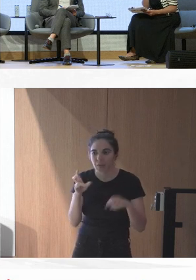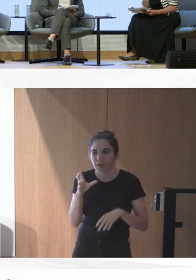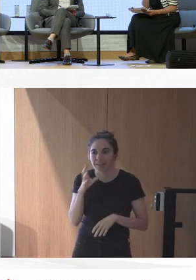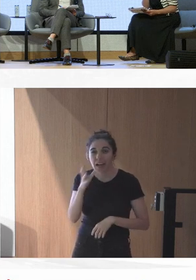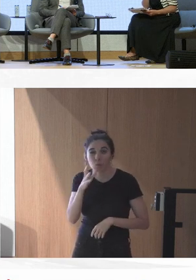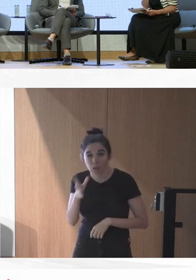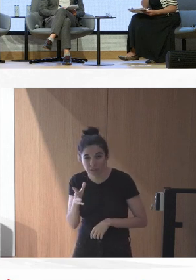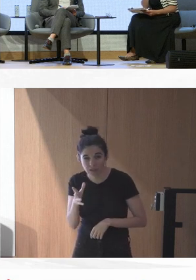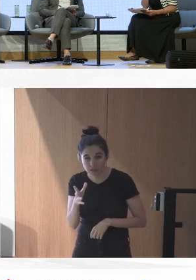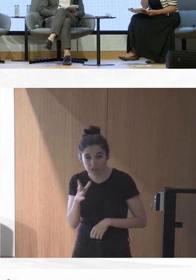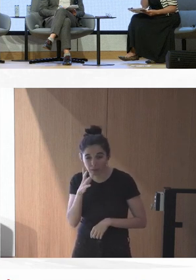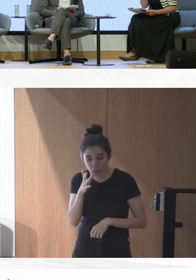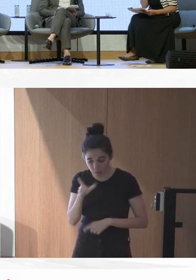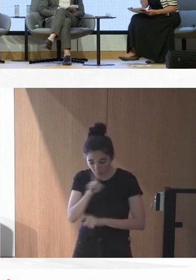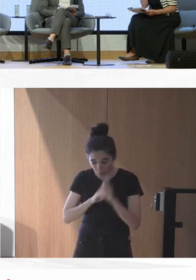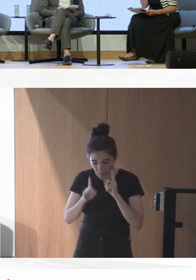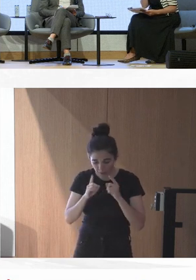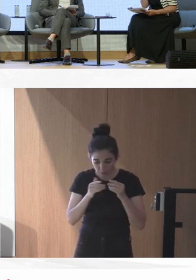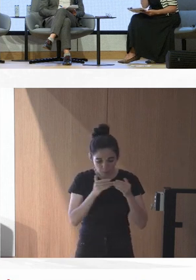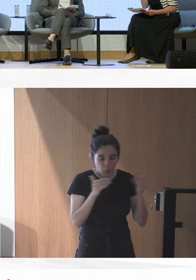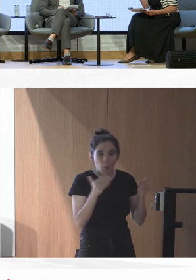Las causas, las raíces del problema,